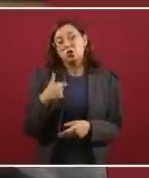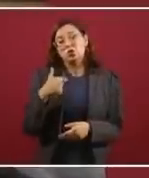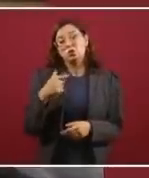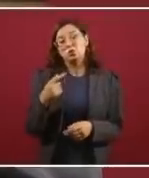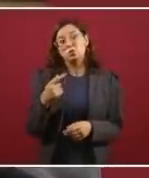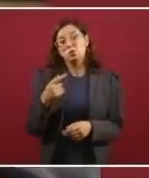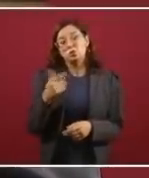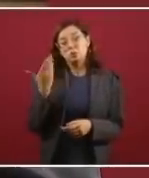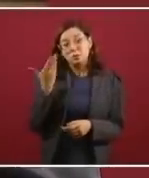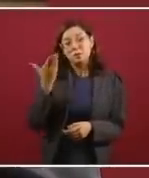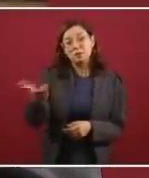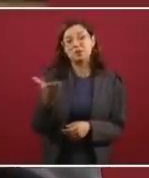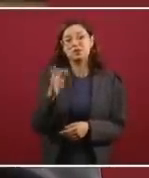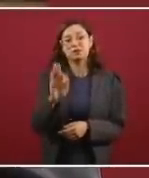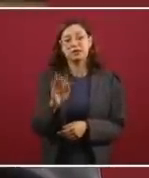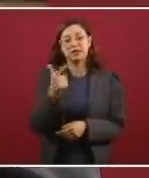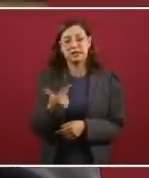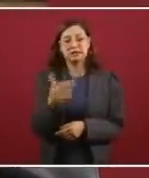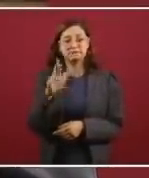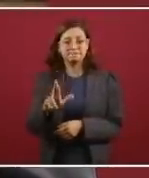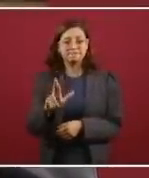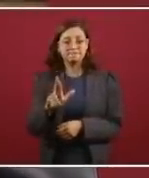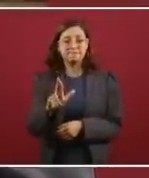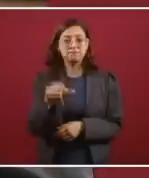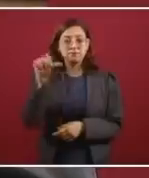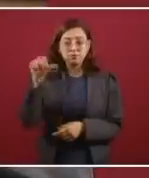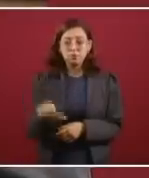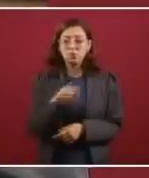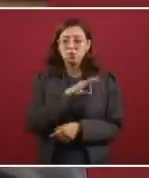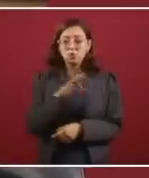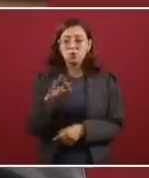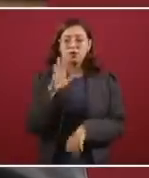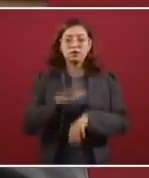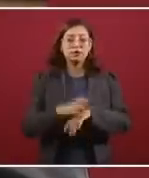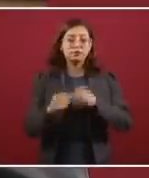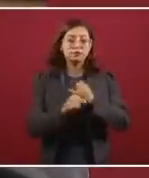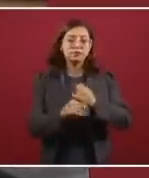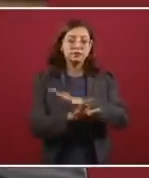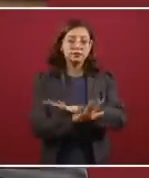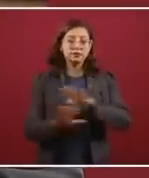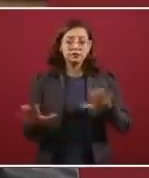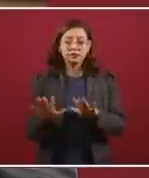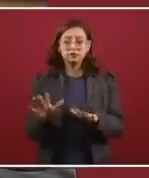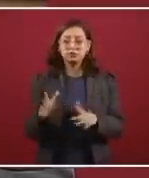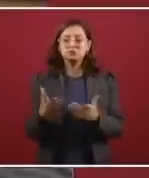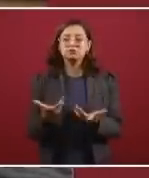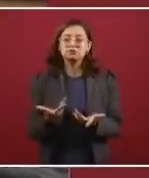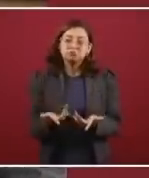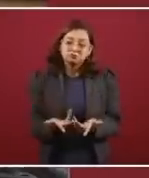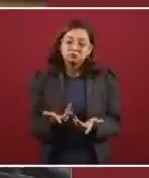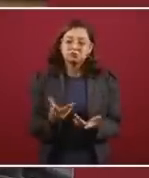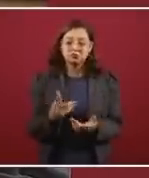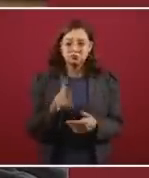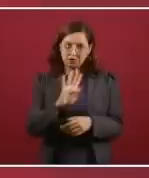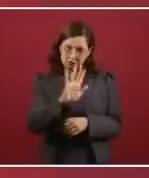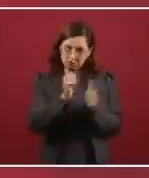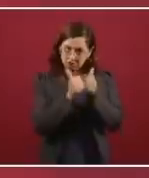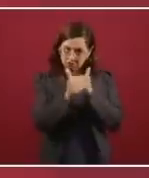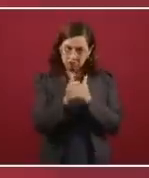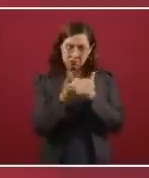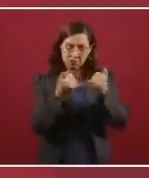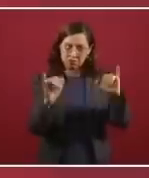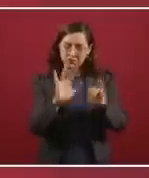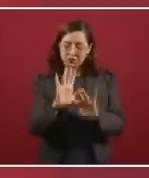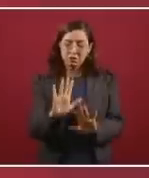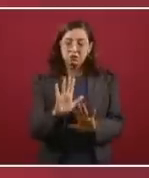República que hoy pueda compartirnos esa información, con todo el debido respeto a su autonomía, por supuesto, y